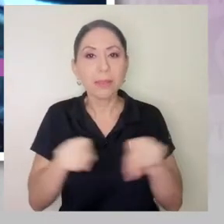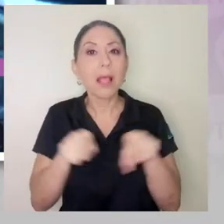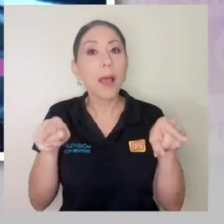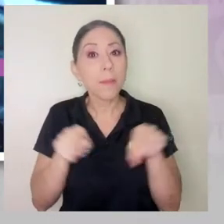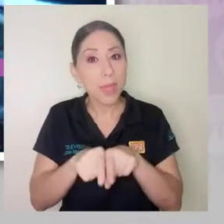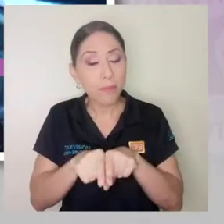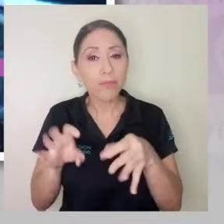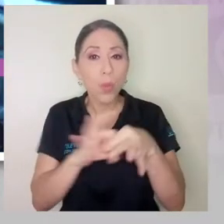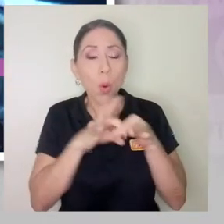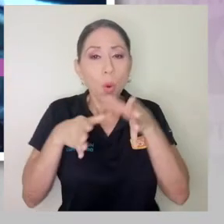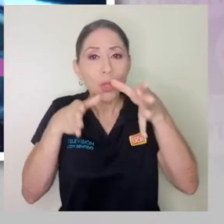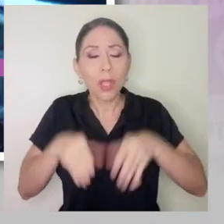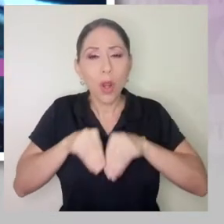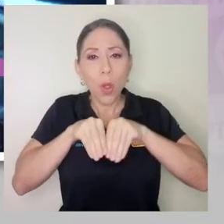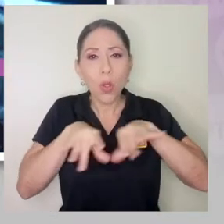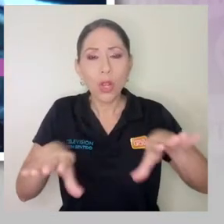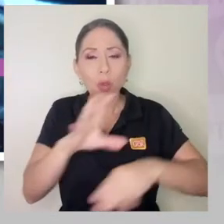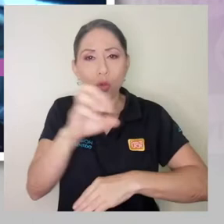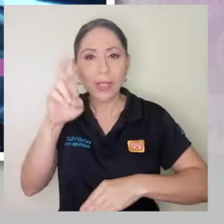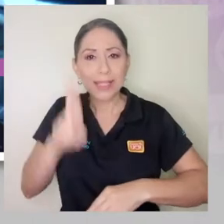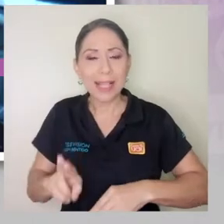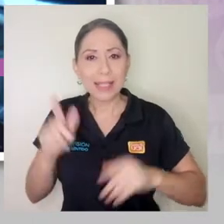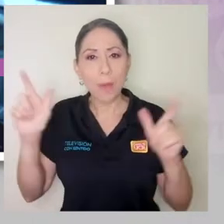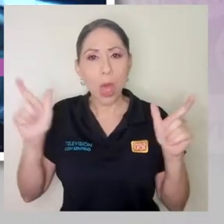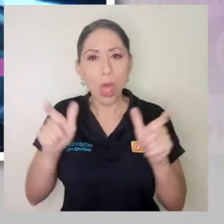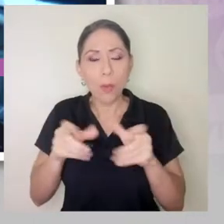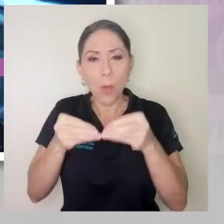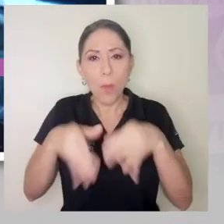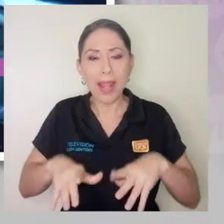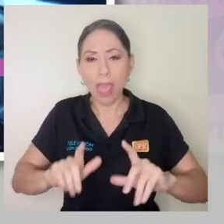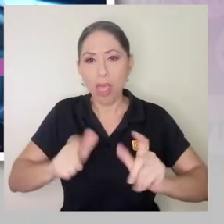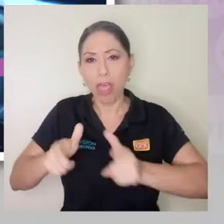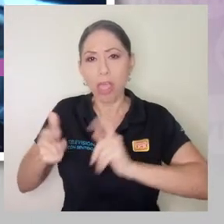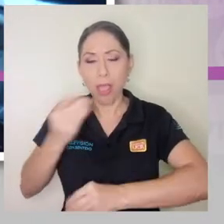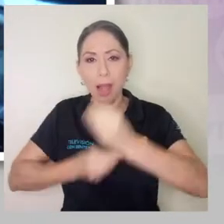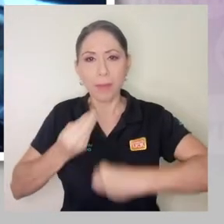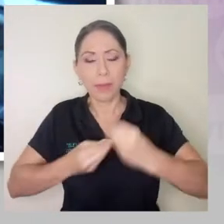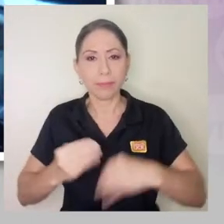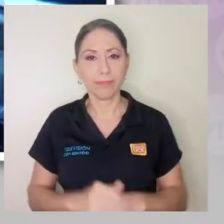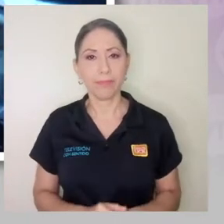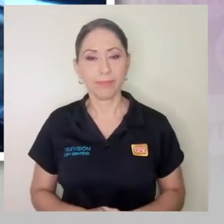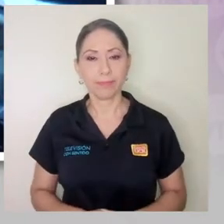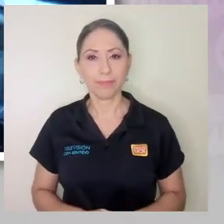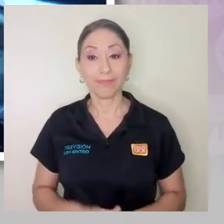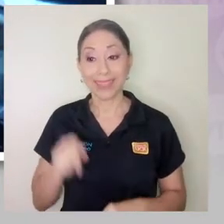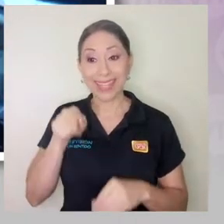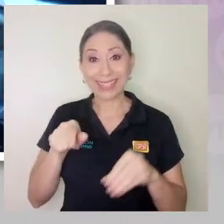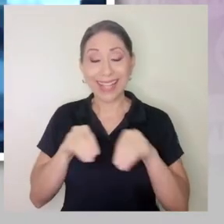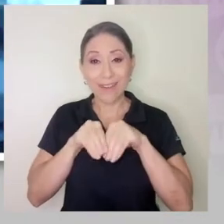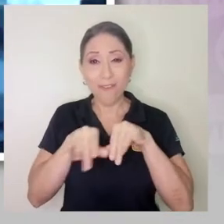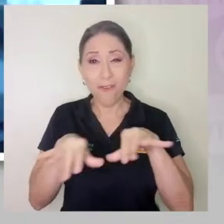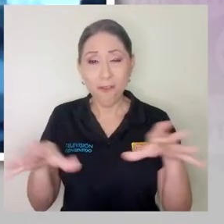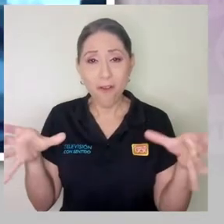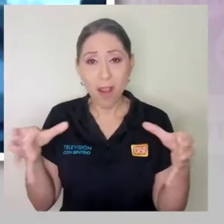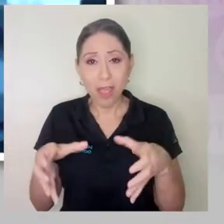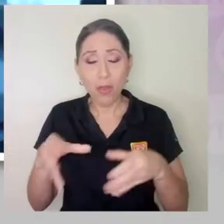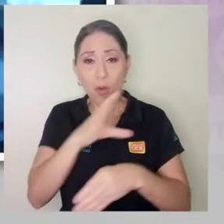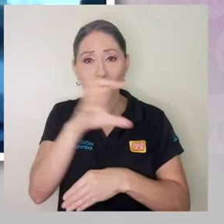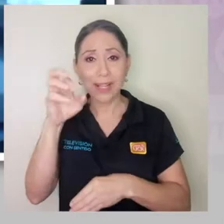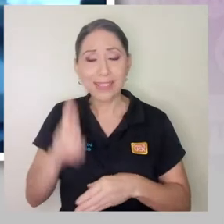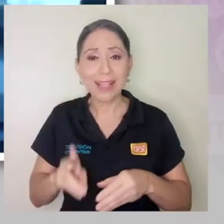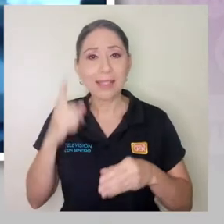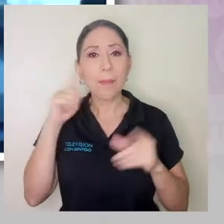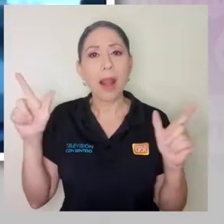investigadora y también funjo como coordinadora de la Red Costarricense para Disminución de Pérdida y Desperdicio de Alimentos. Red Costarricense